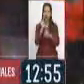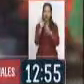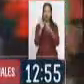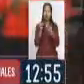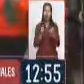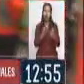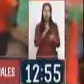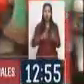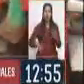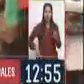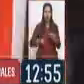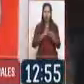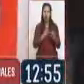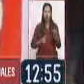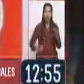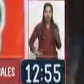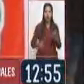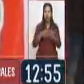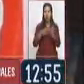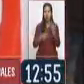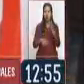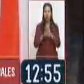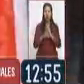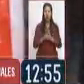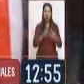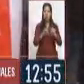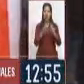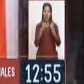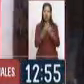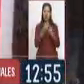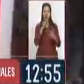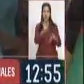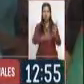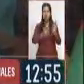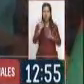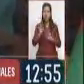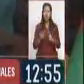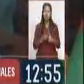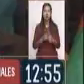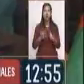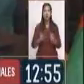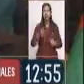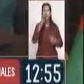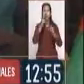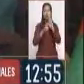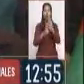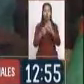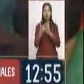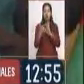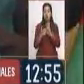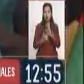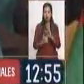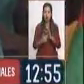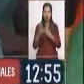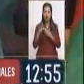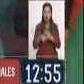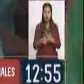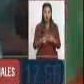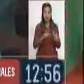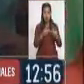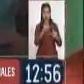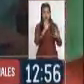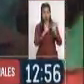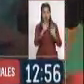gobernador, alcaldes, concejales y legisladores departamentales. Los perfiles que se requieren, sin embargo, en su momento pondremos en conocimiento